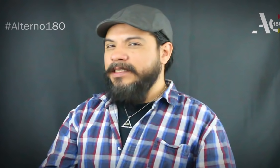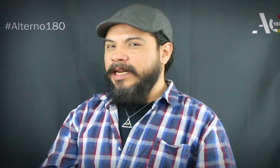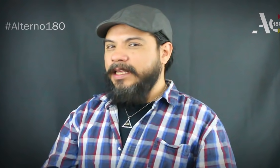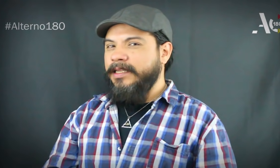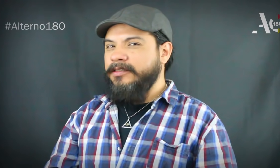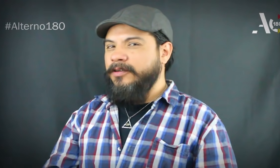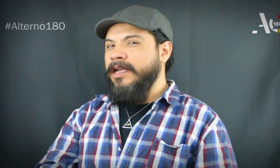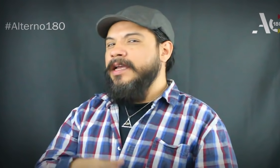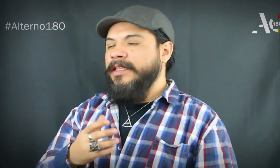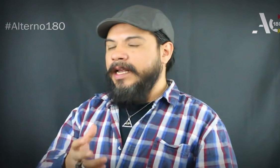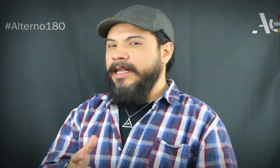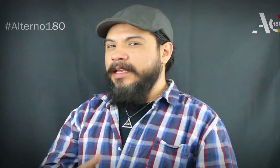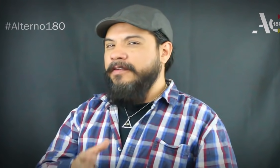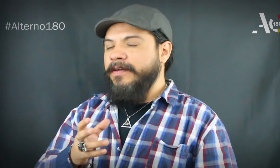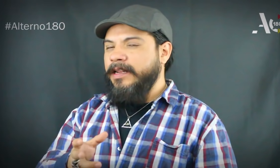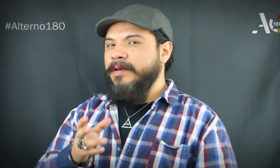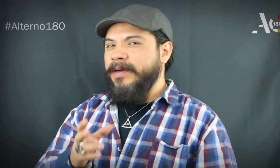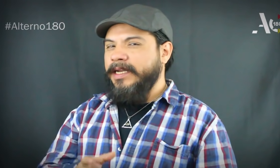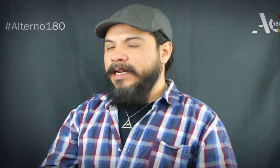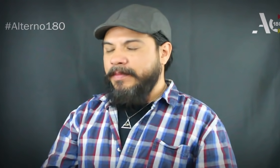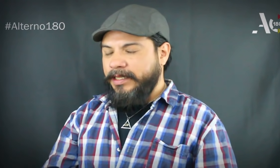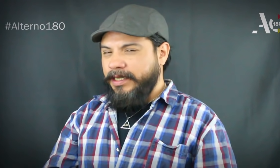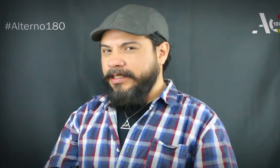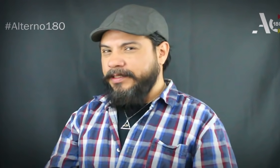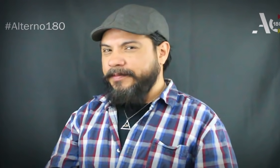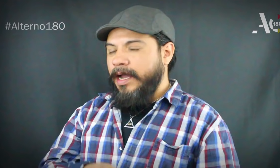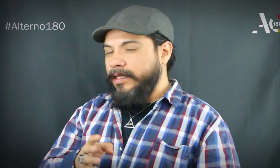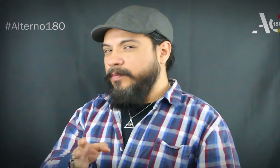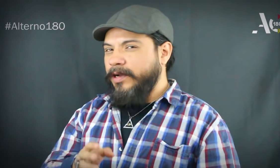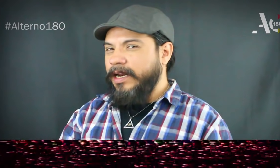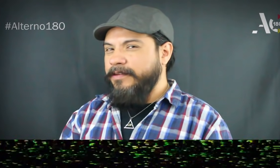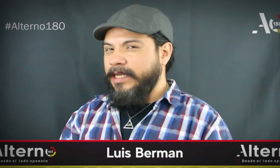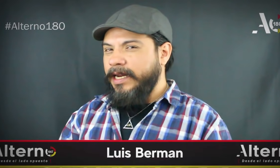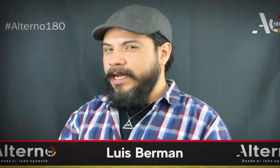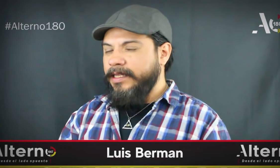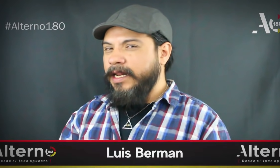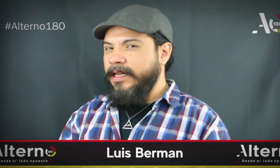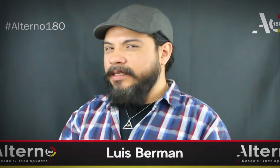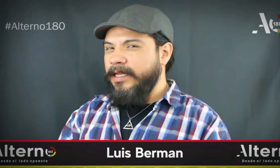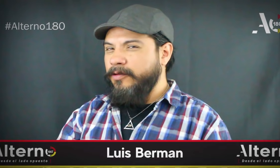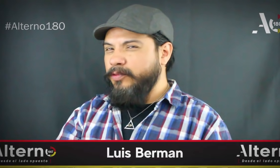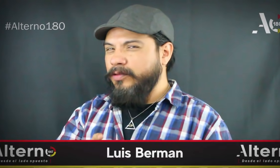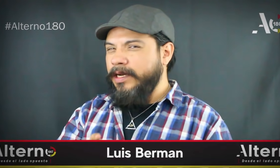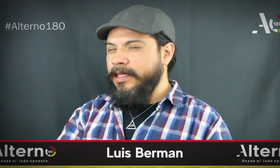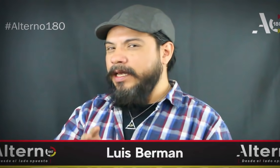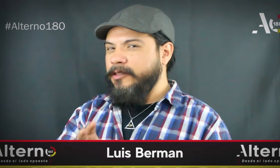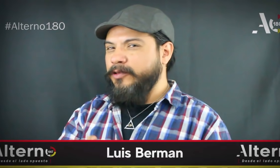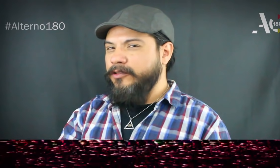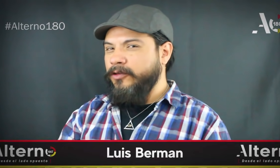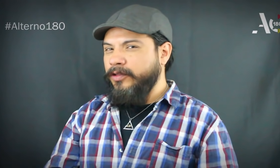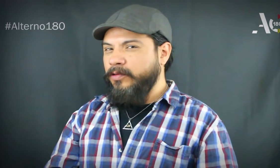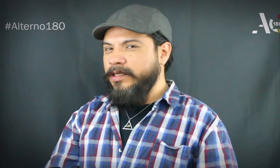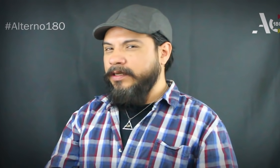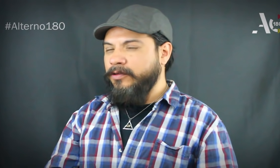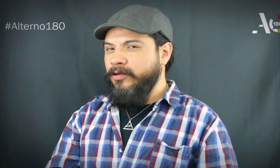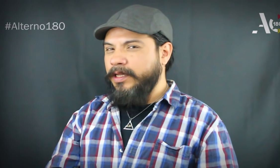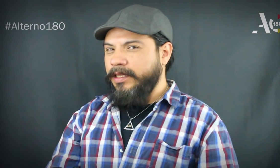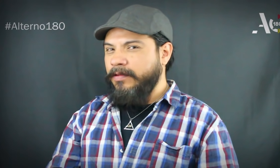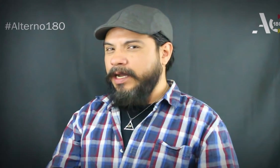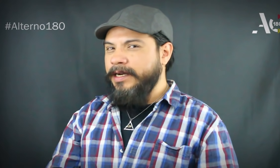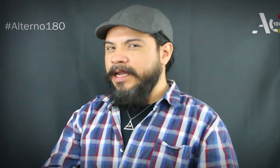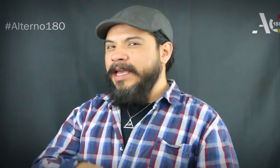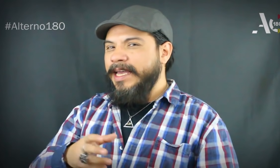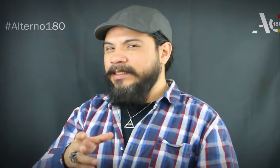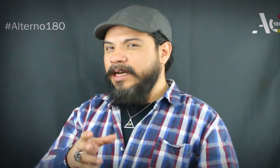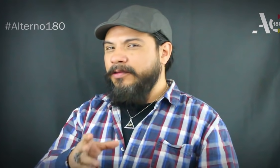semanas previas a la detención del edil Felipe Patjane Martínez. Al tiempo que la Fiscalía General del Estado puso al edil a disposición de un juez de control